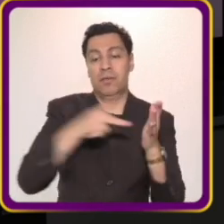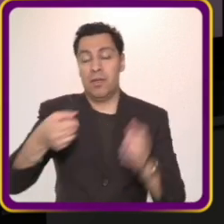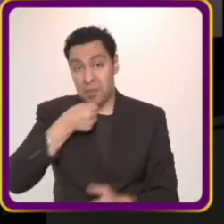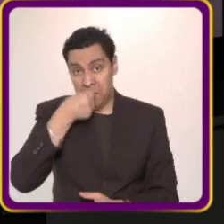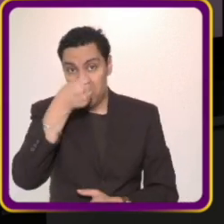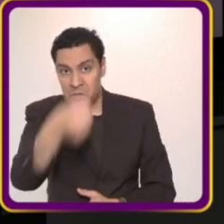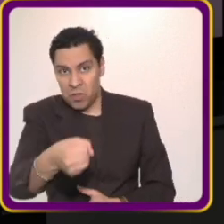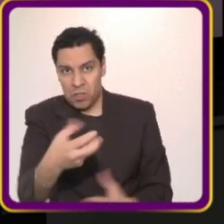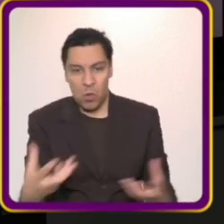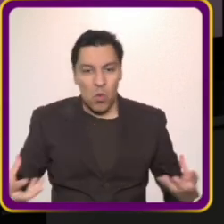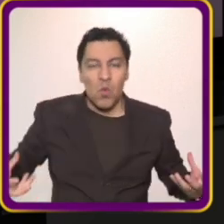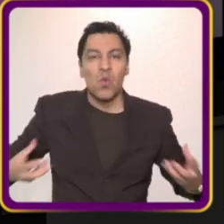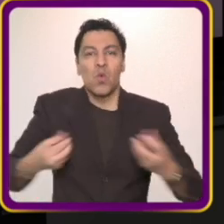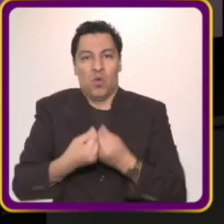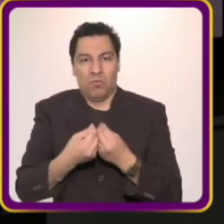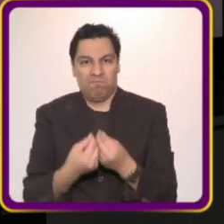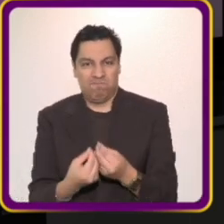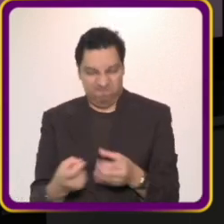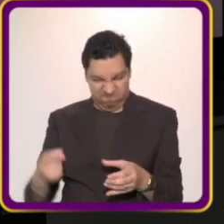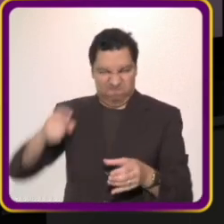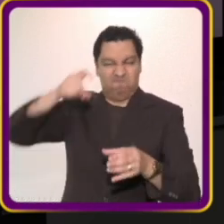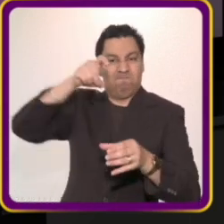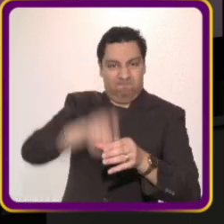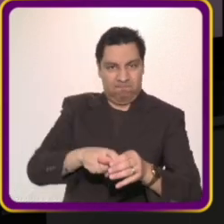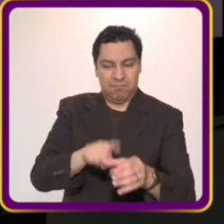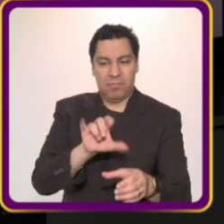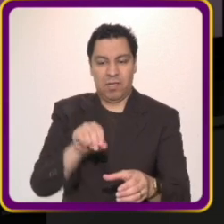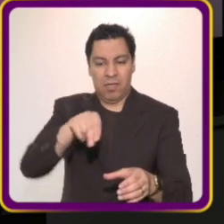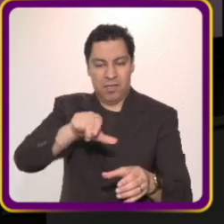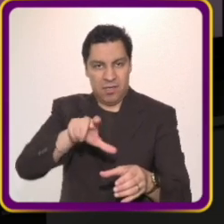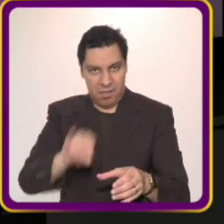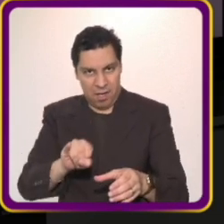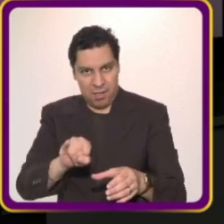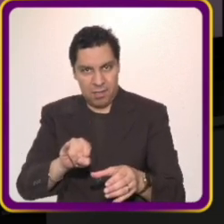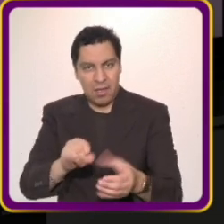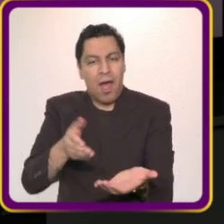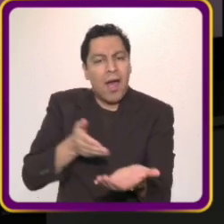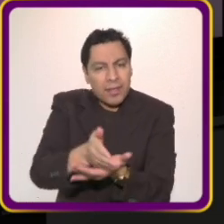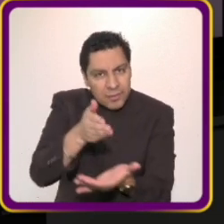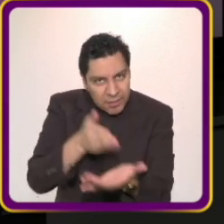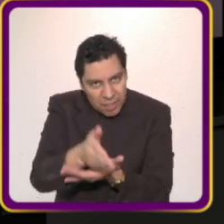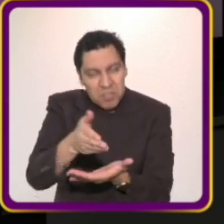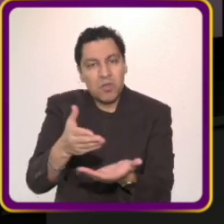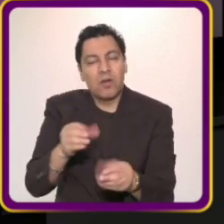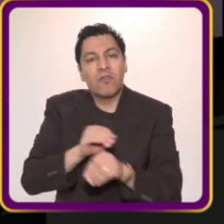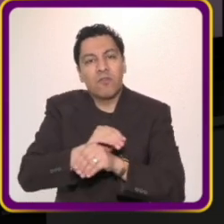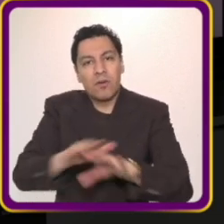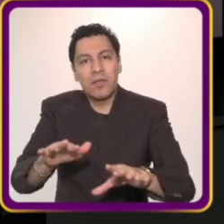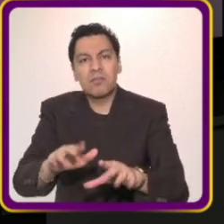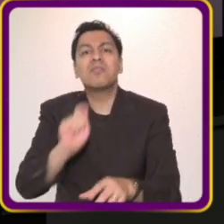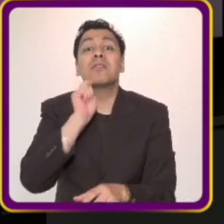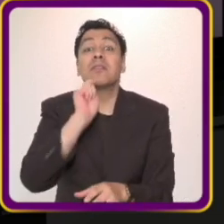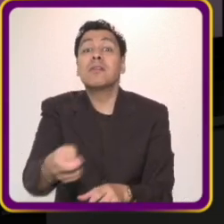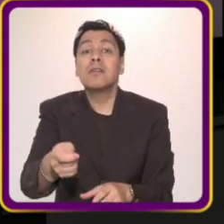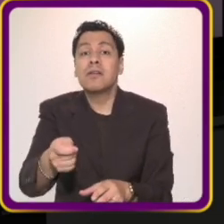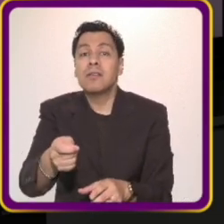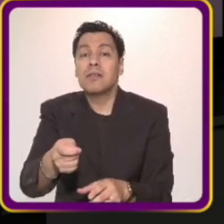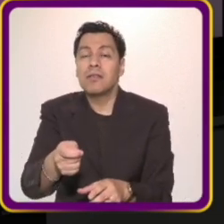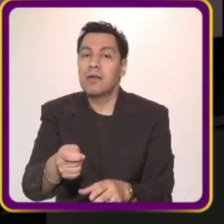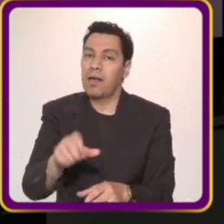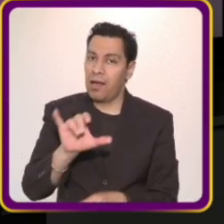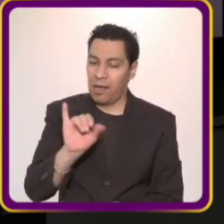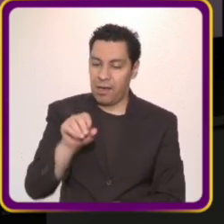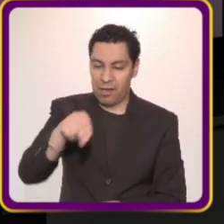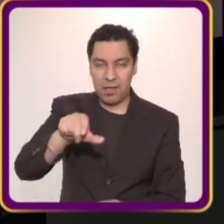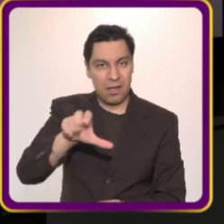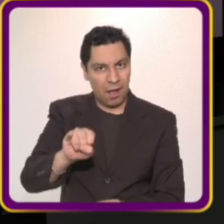pues su participación y ejercicio en el derecho de acceso a la información demuestra sobradamente que el